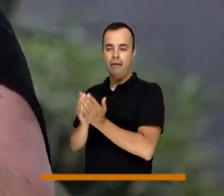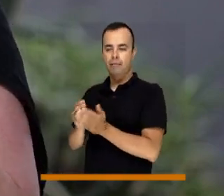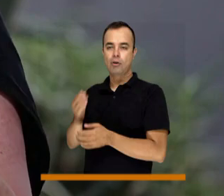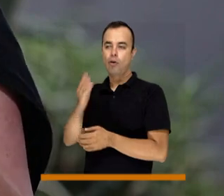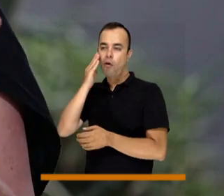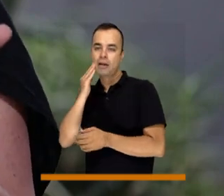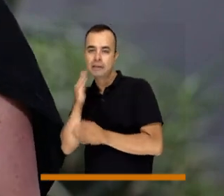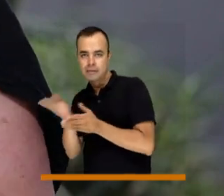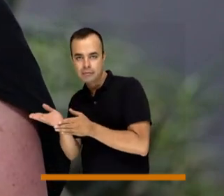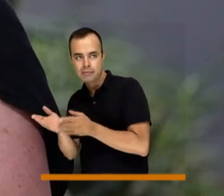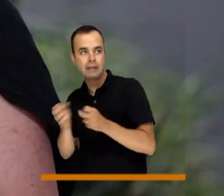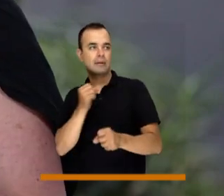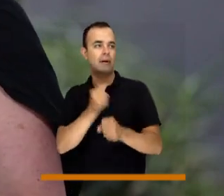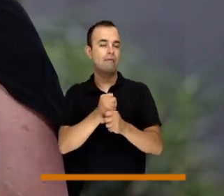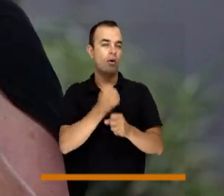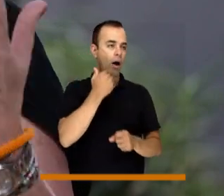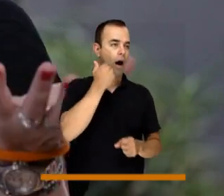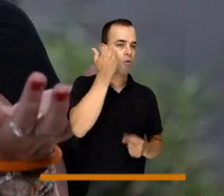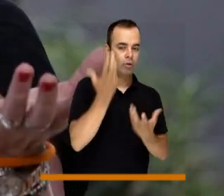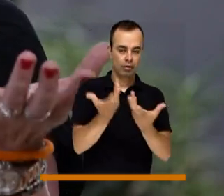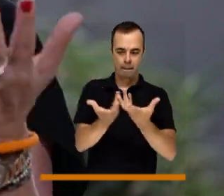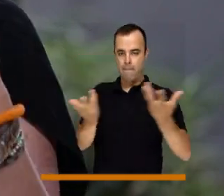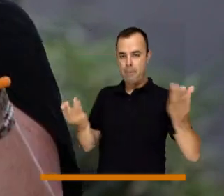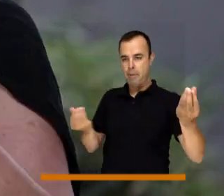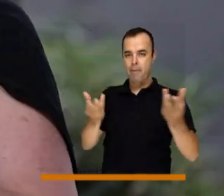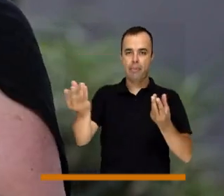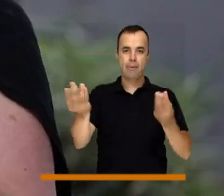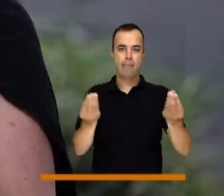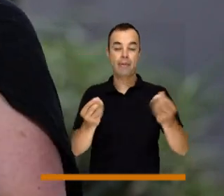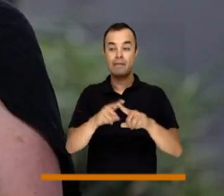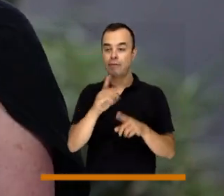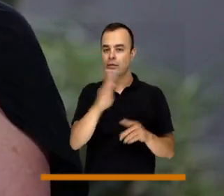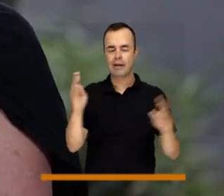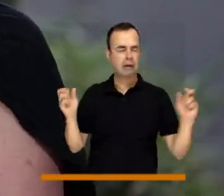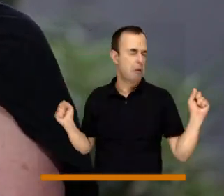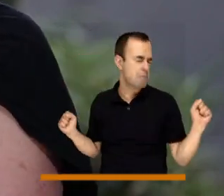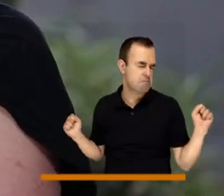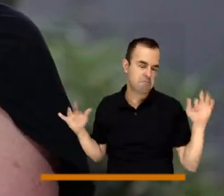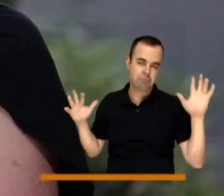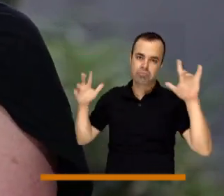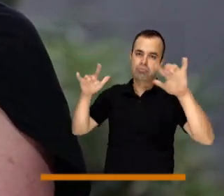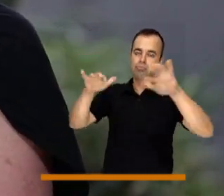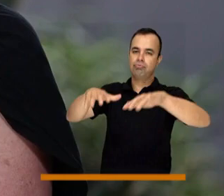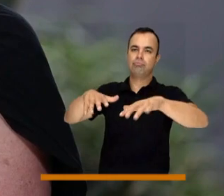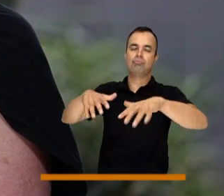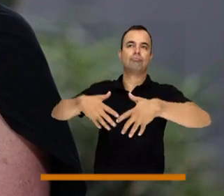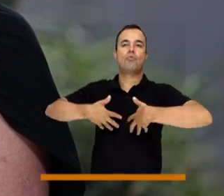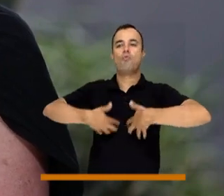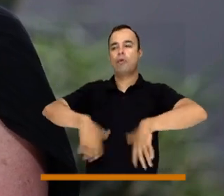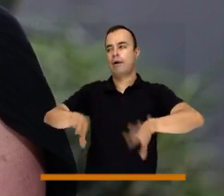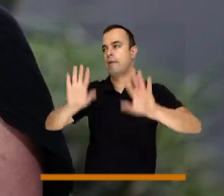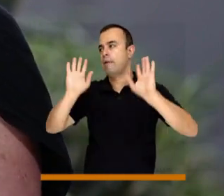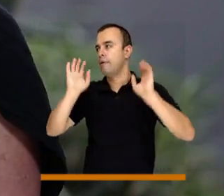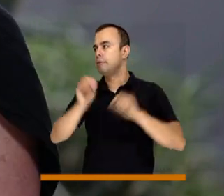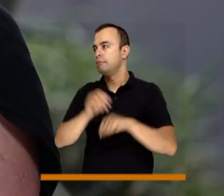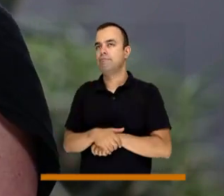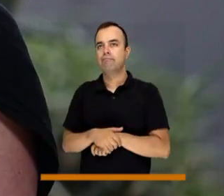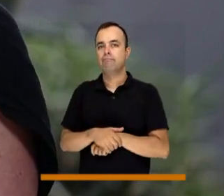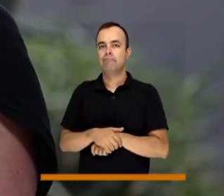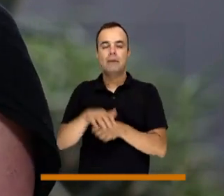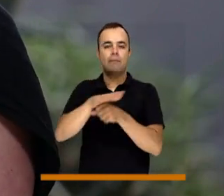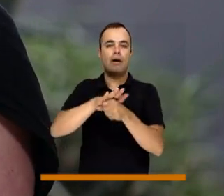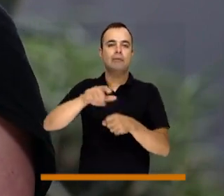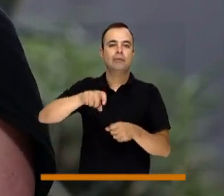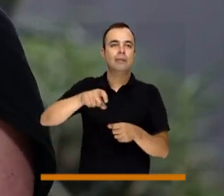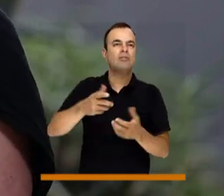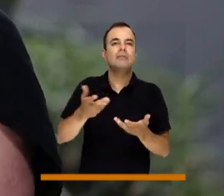edad, el trabajo más o menos, pero en estos espacios la comunidad se cuida y sobre todo que en los barrios necesitamos